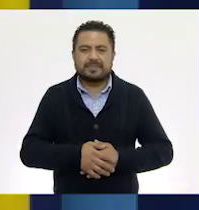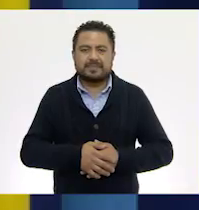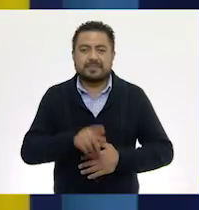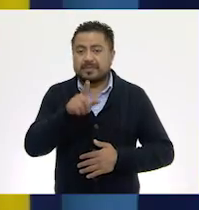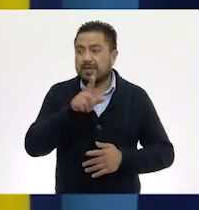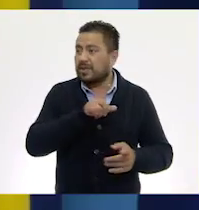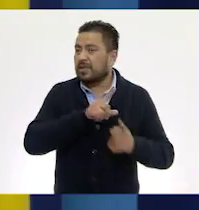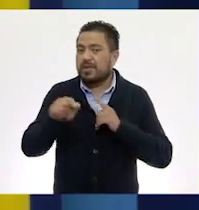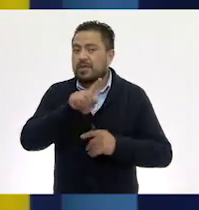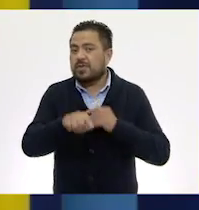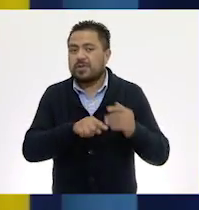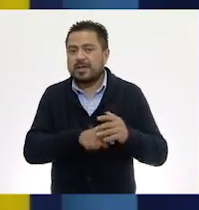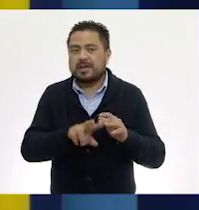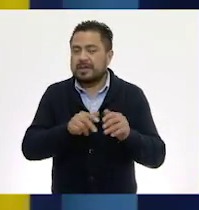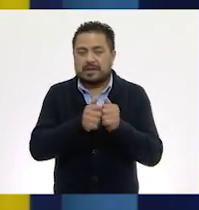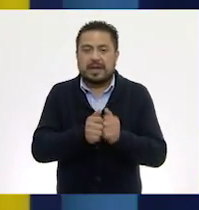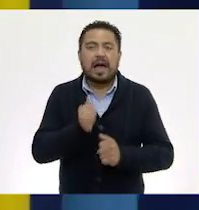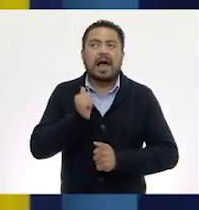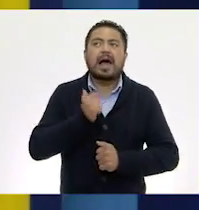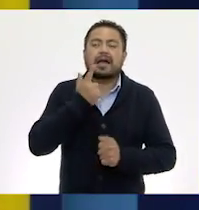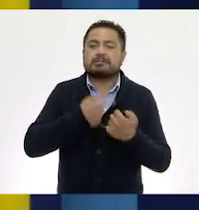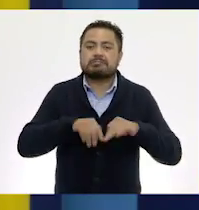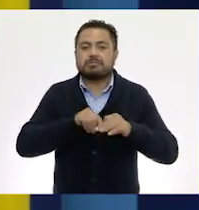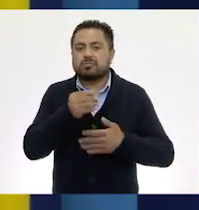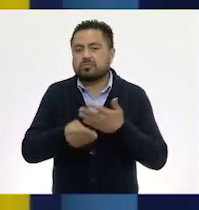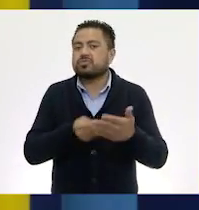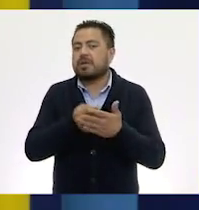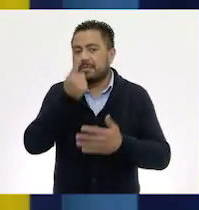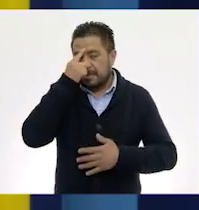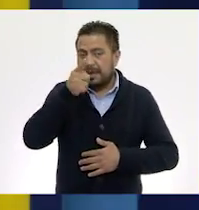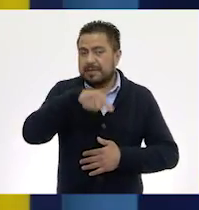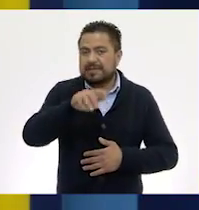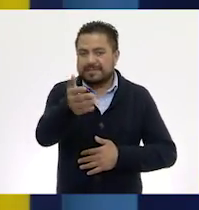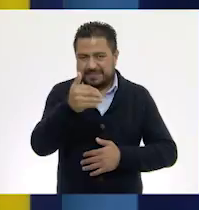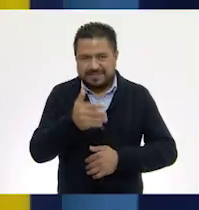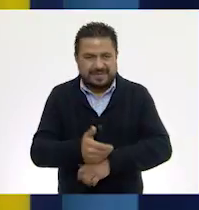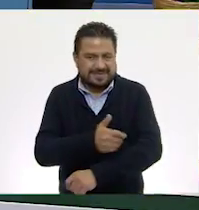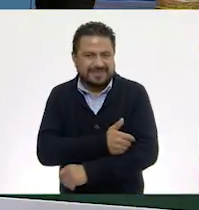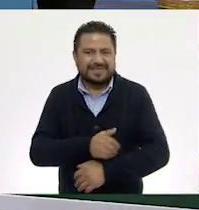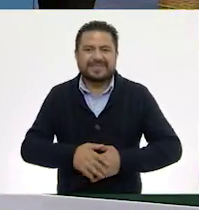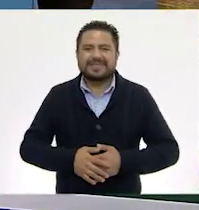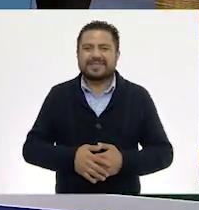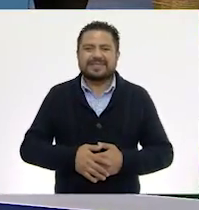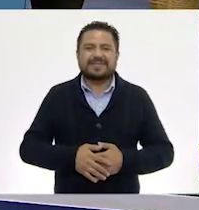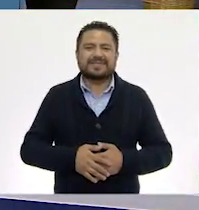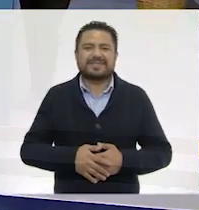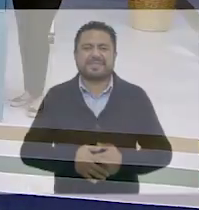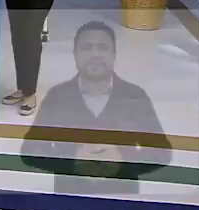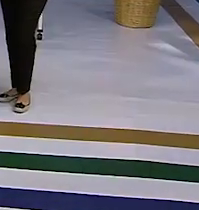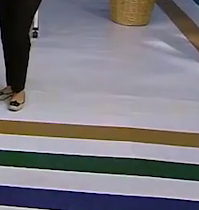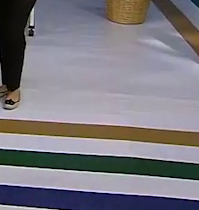No se muevan de su lugar, tenemos algo muy importante para ustedes. Acompáñennos.